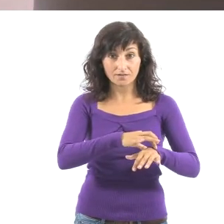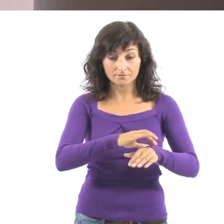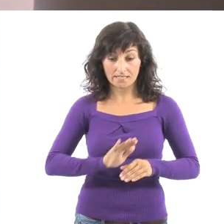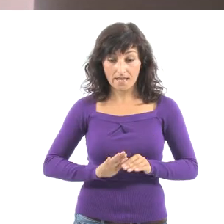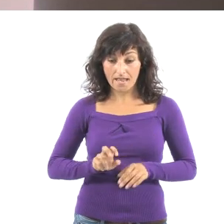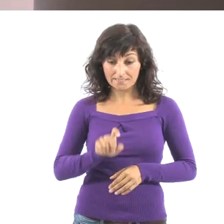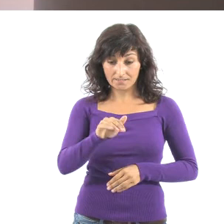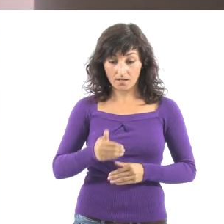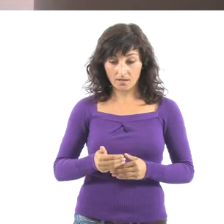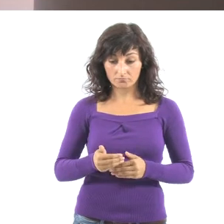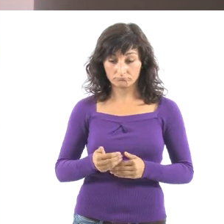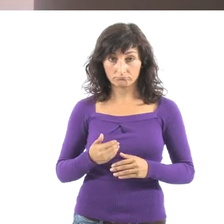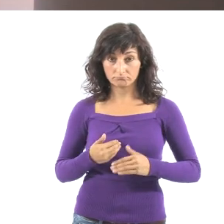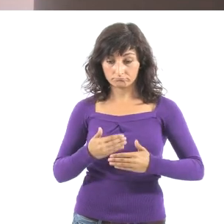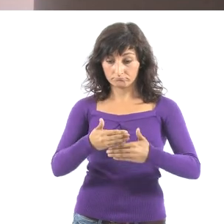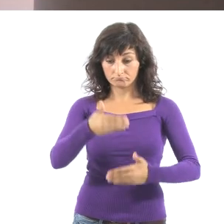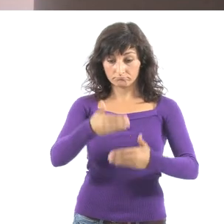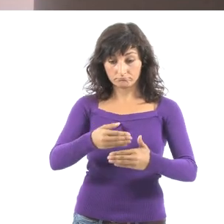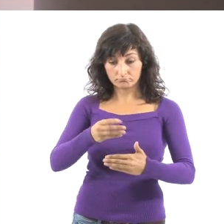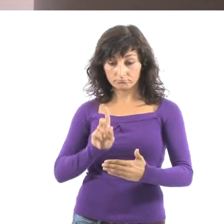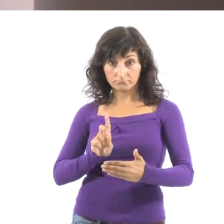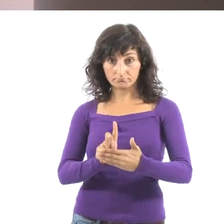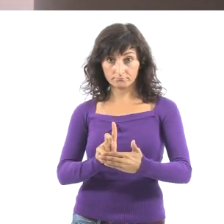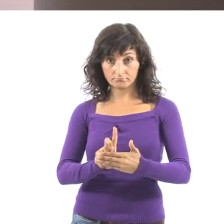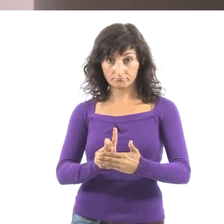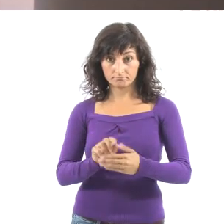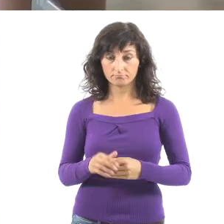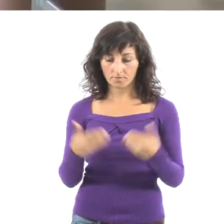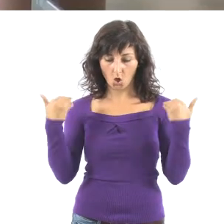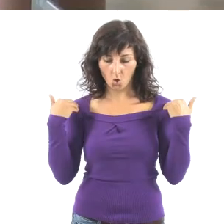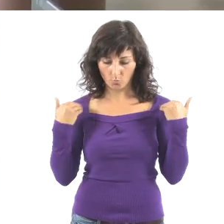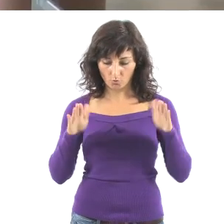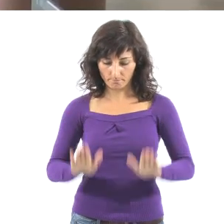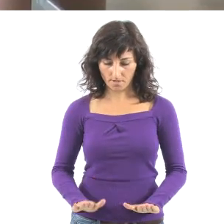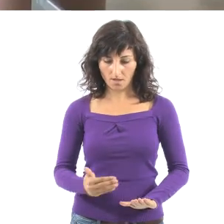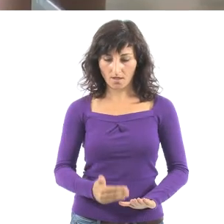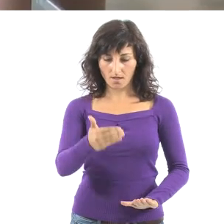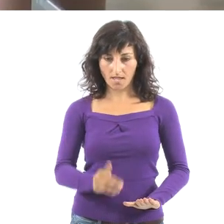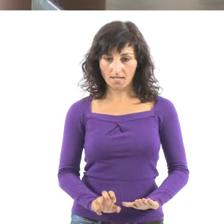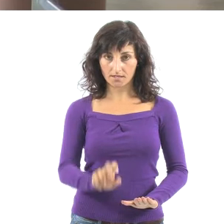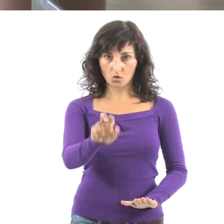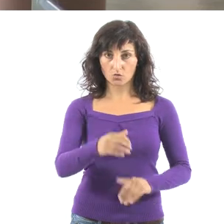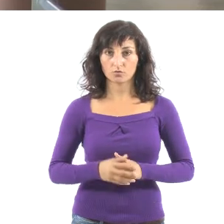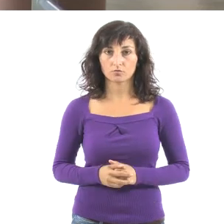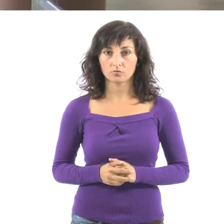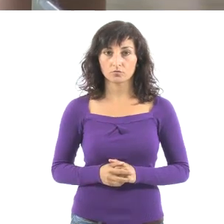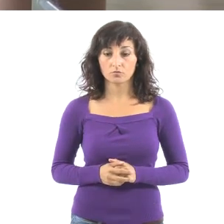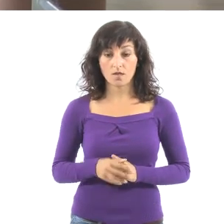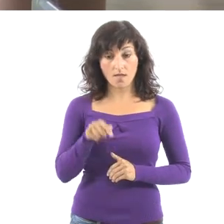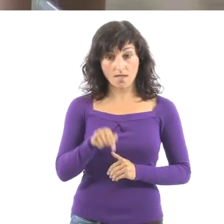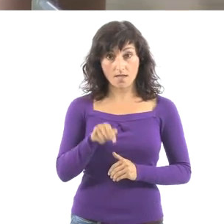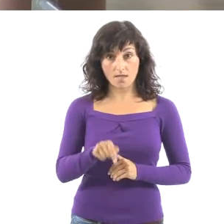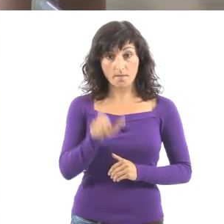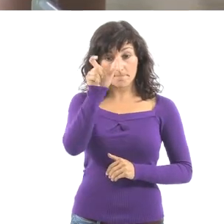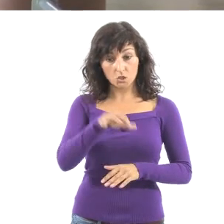tal manera que el primer escalón quede perpendicular a sus hombros. Desde esa posición, el guía adelanta